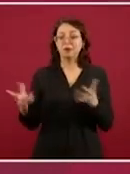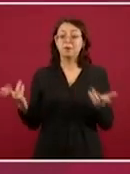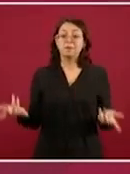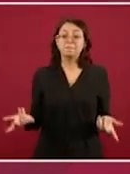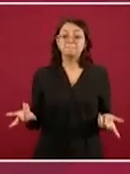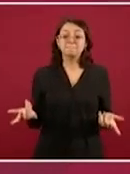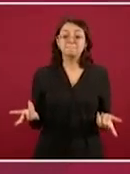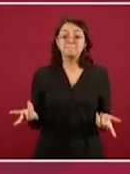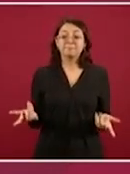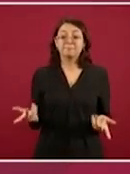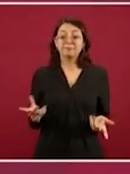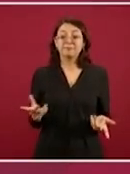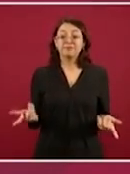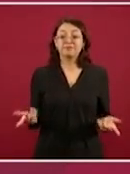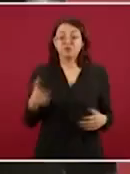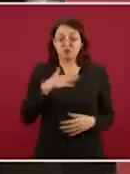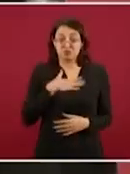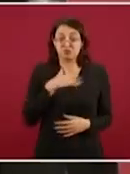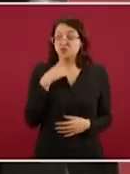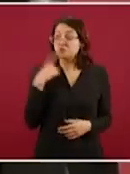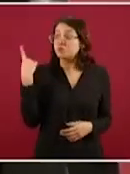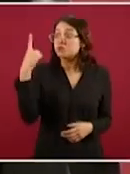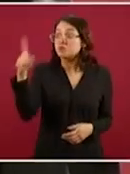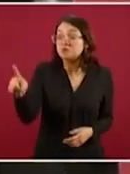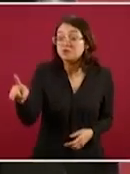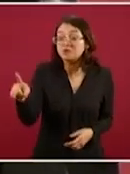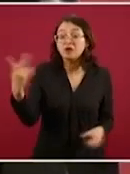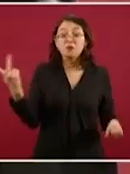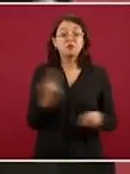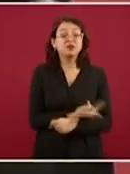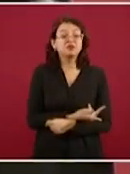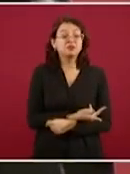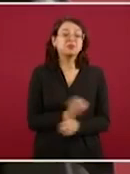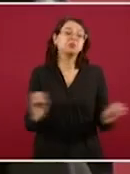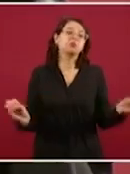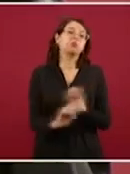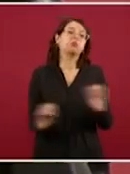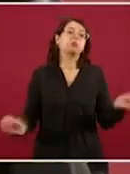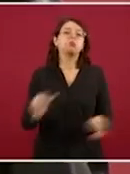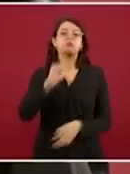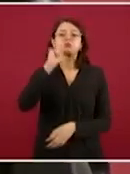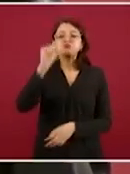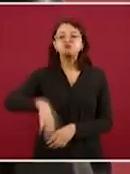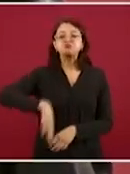bueno, ¿qué pasó con la denuncia? Pues nada,